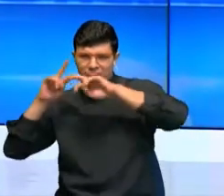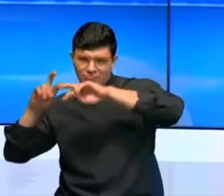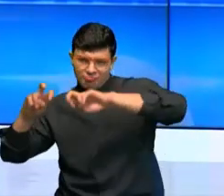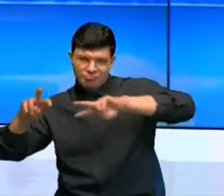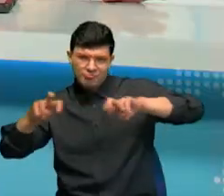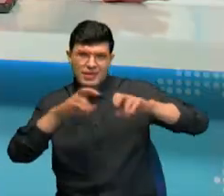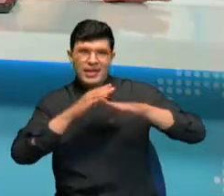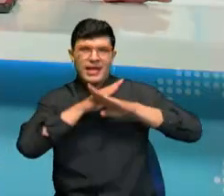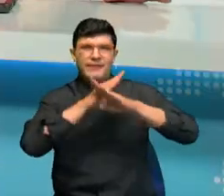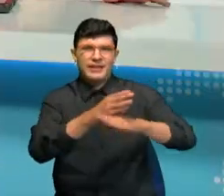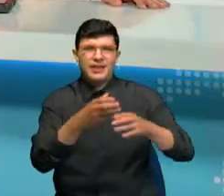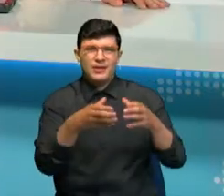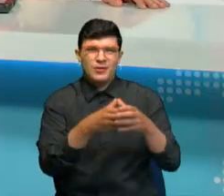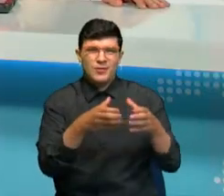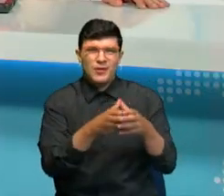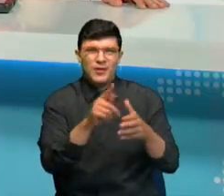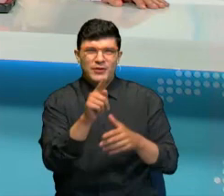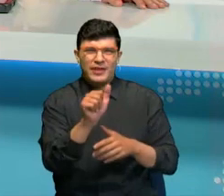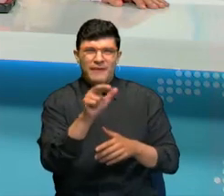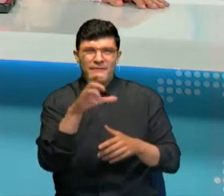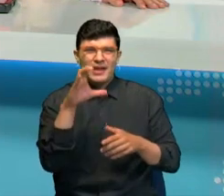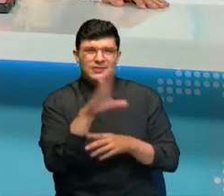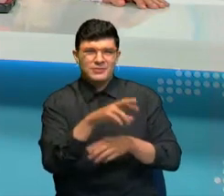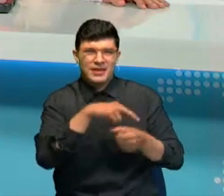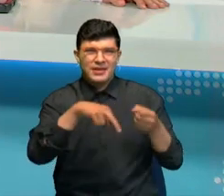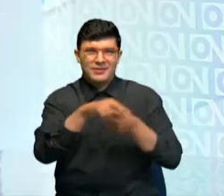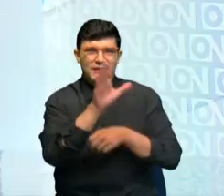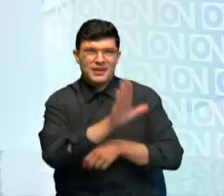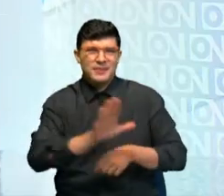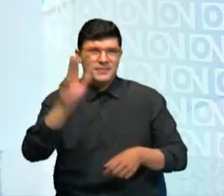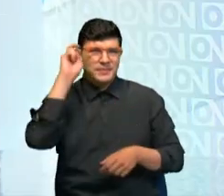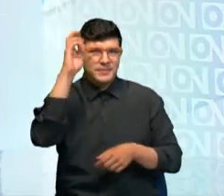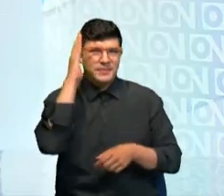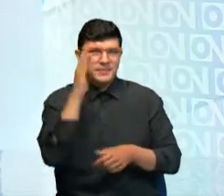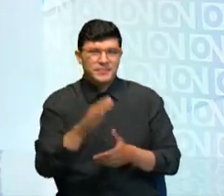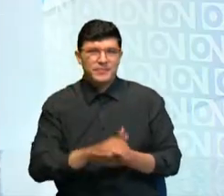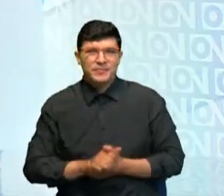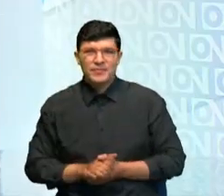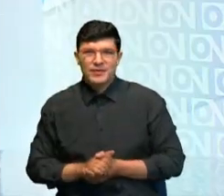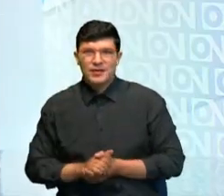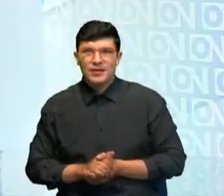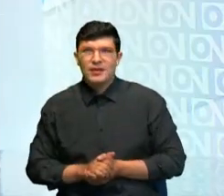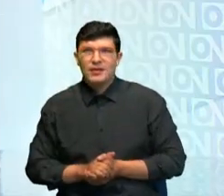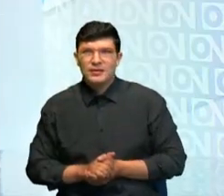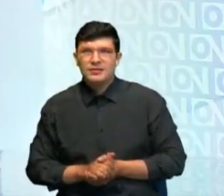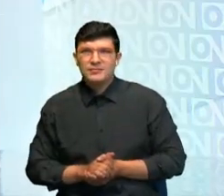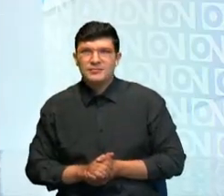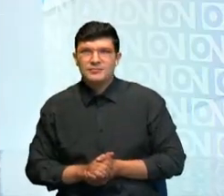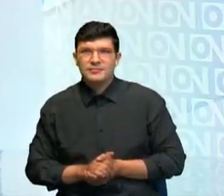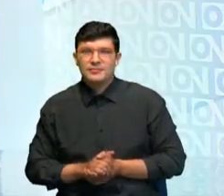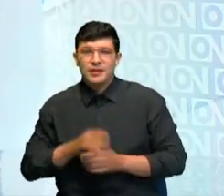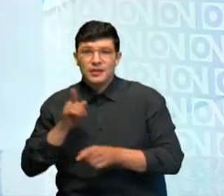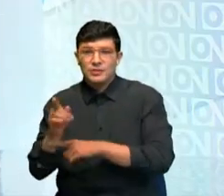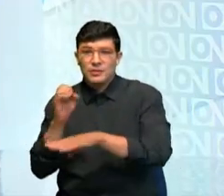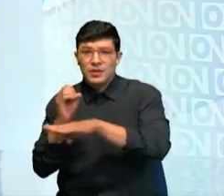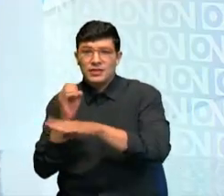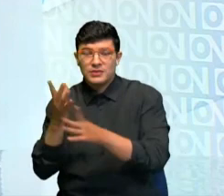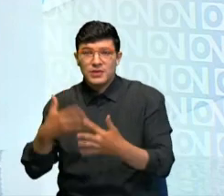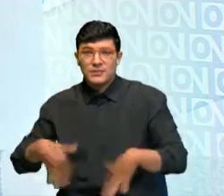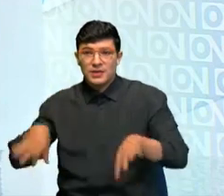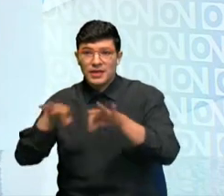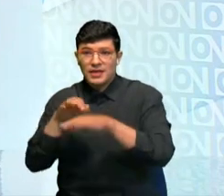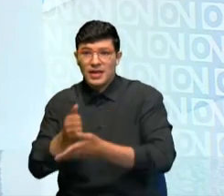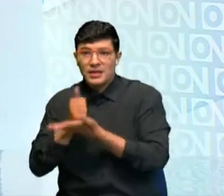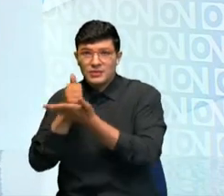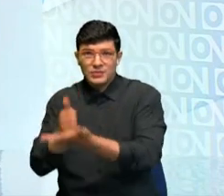en norte de santander pues hasta la región es importante para este tipo de organizaciones guerrilleras que luchan con los cultivos ilícitos además de su